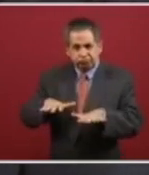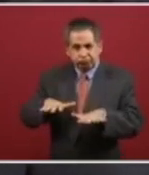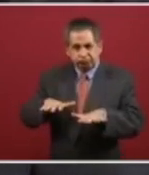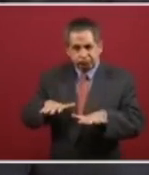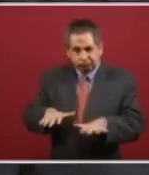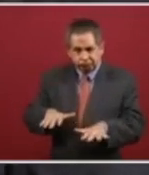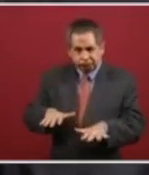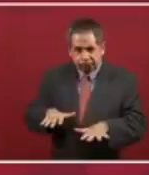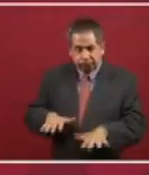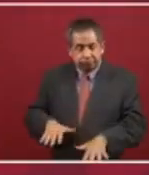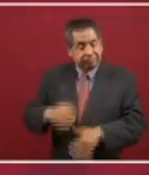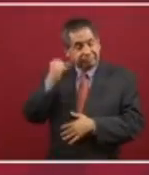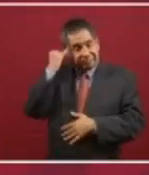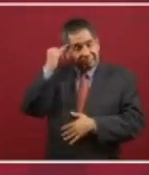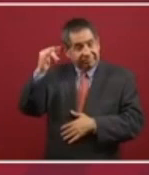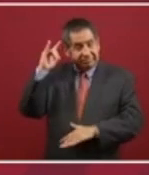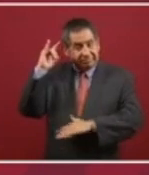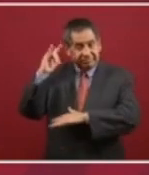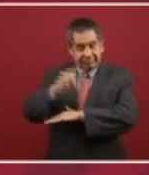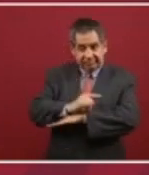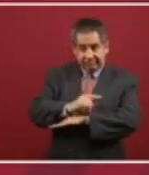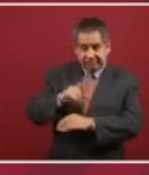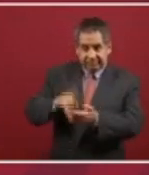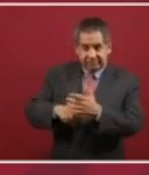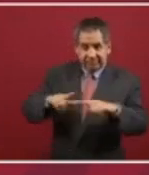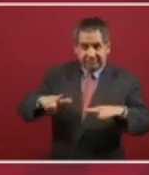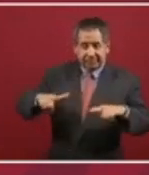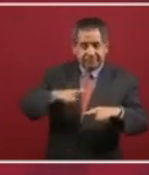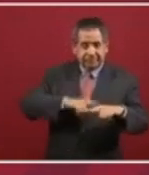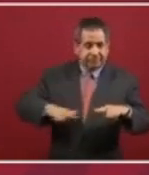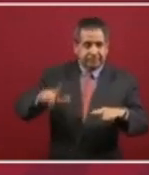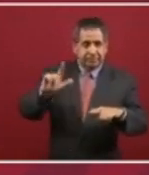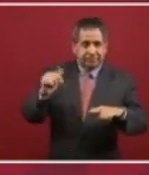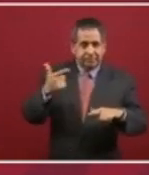Imagínense hacer un aeropuerto en un lago,